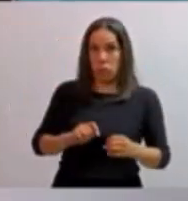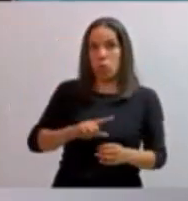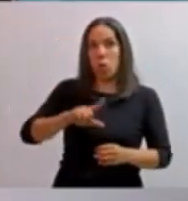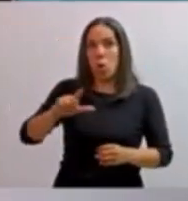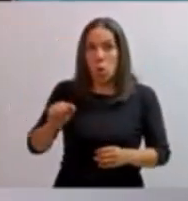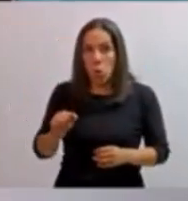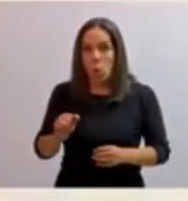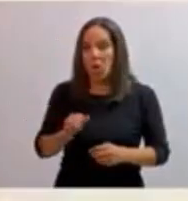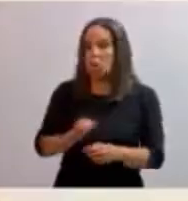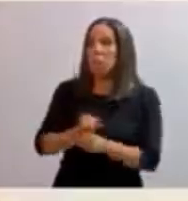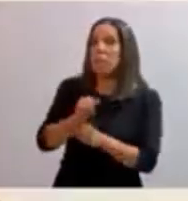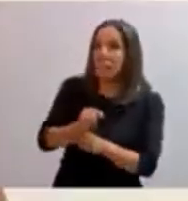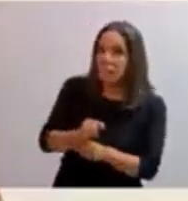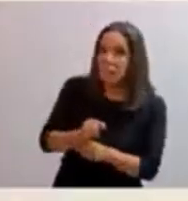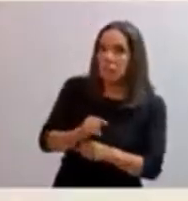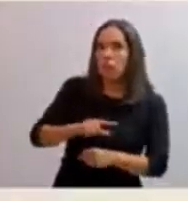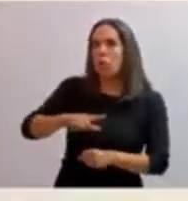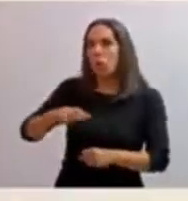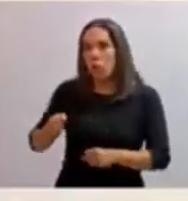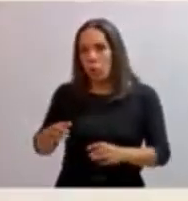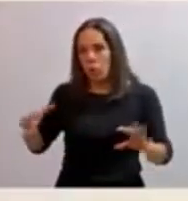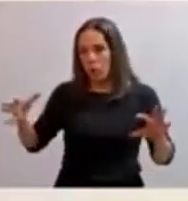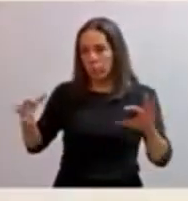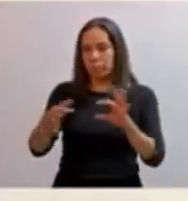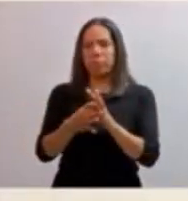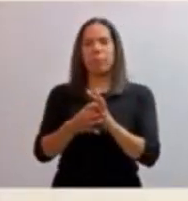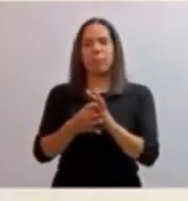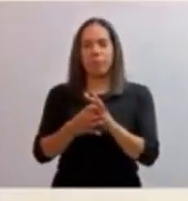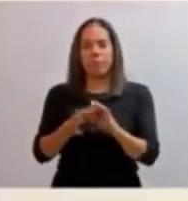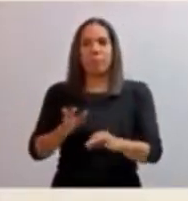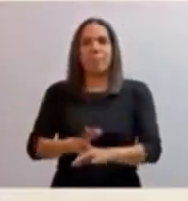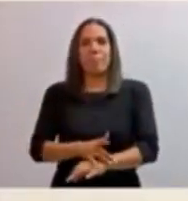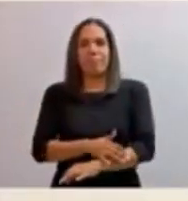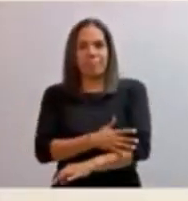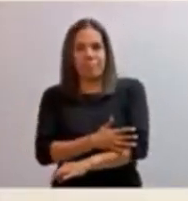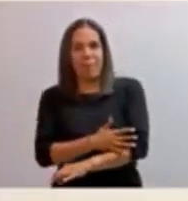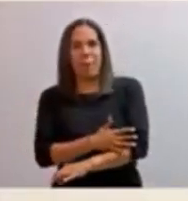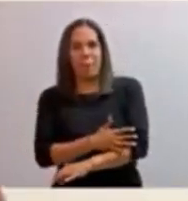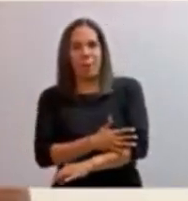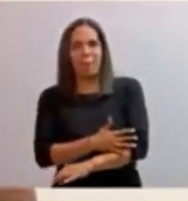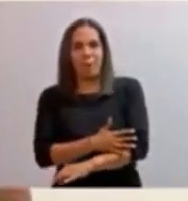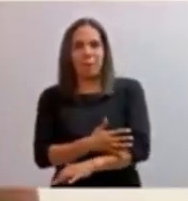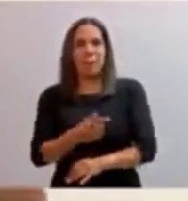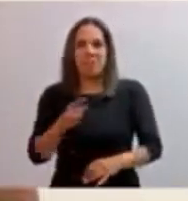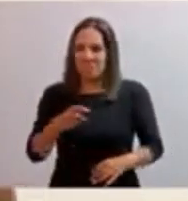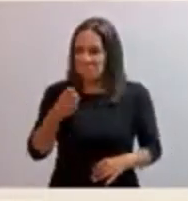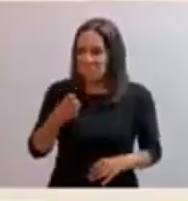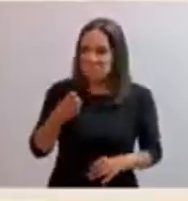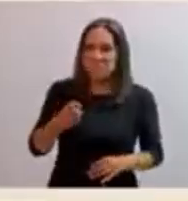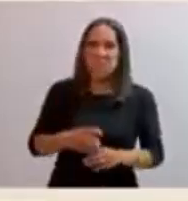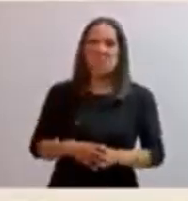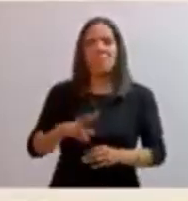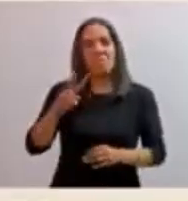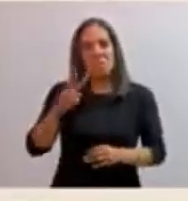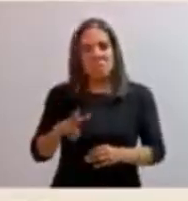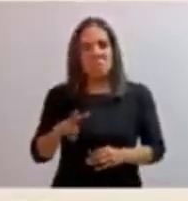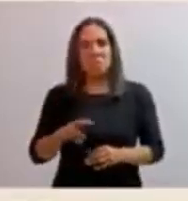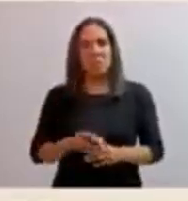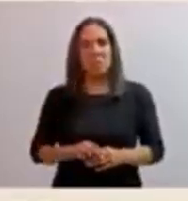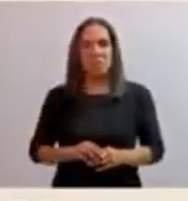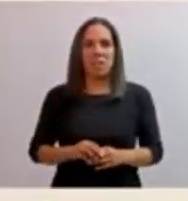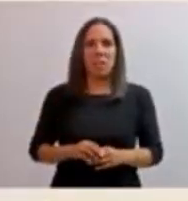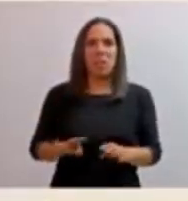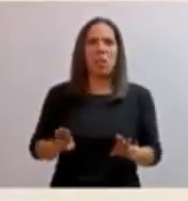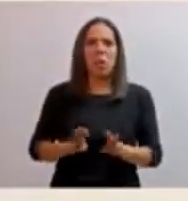se conecta, se le da significado. Ellos conectaron con su emoción, con lo que habían sentido y también con todo el bagaje que ya traen